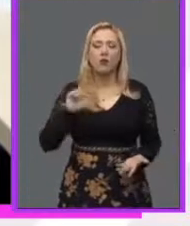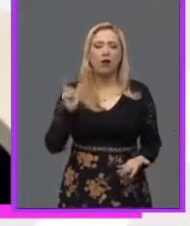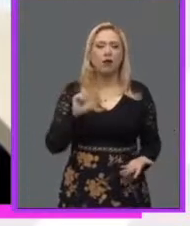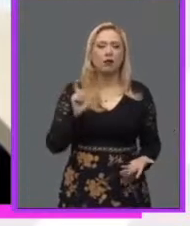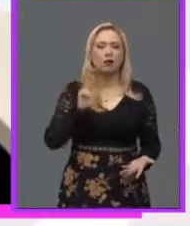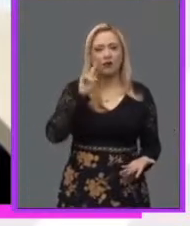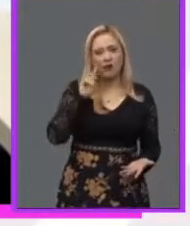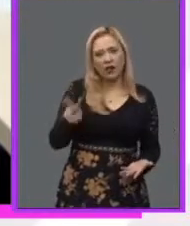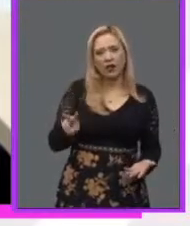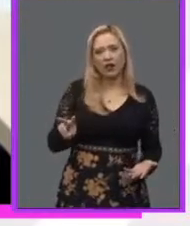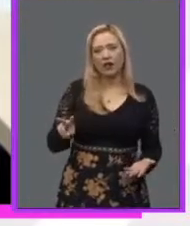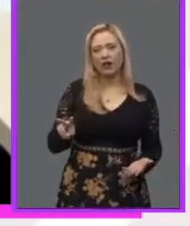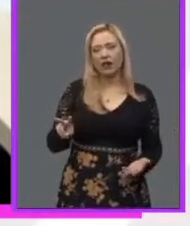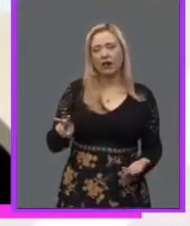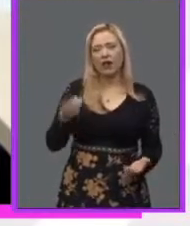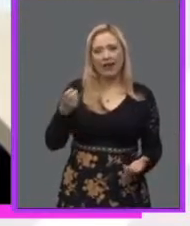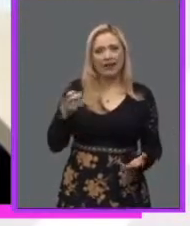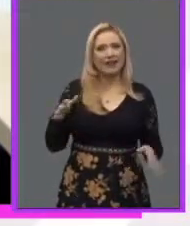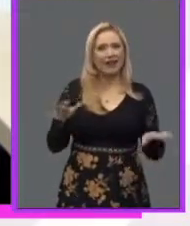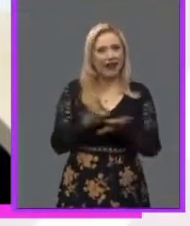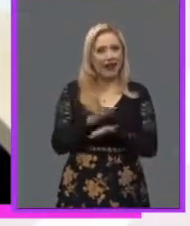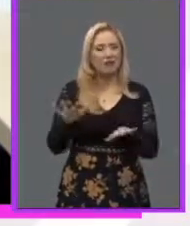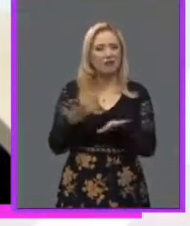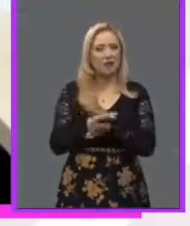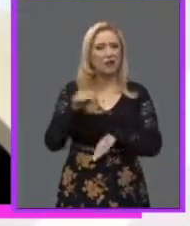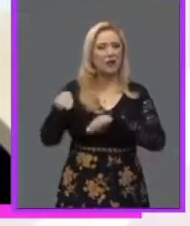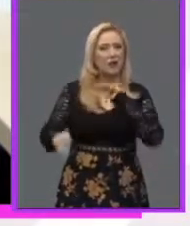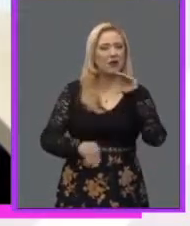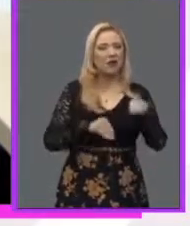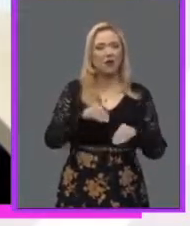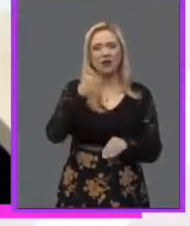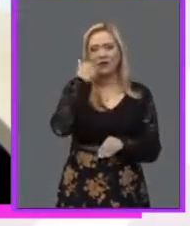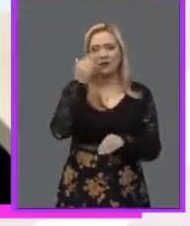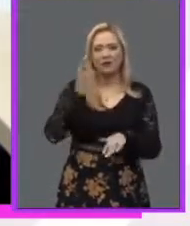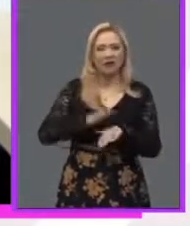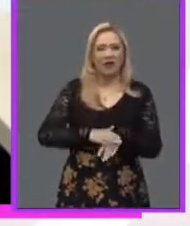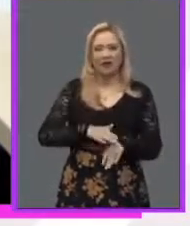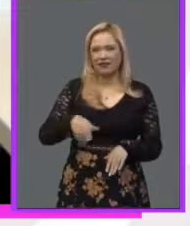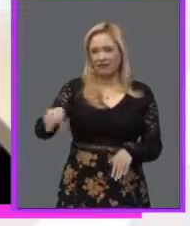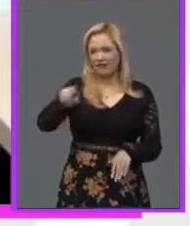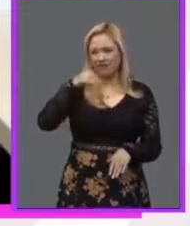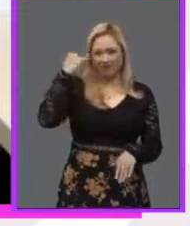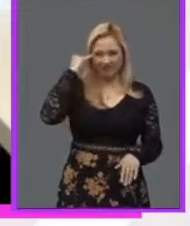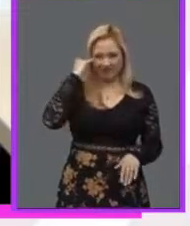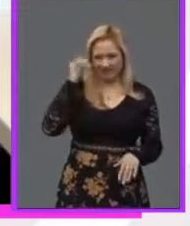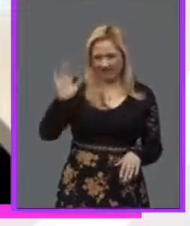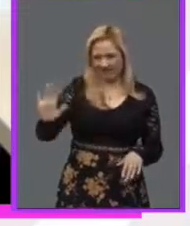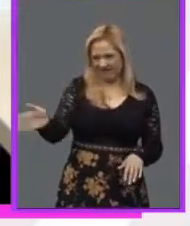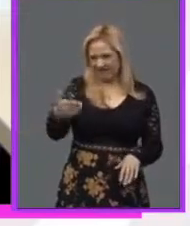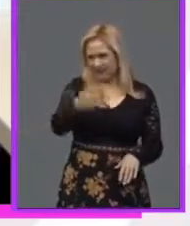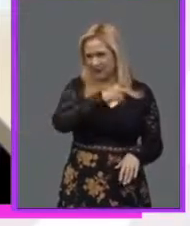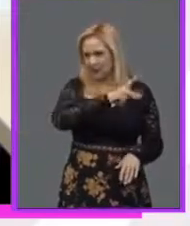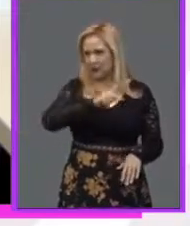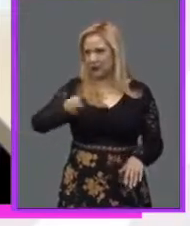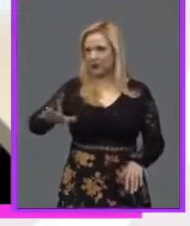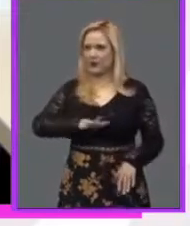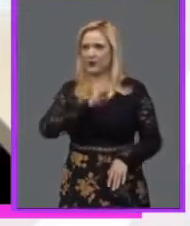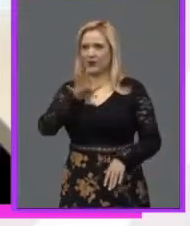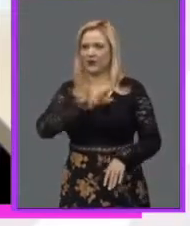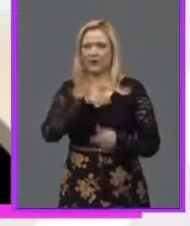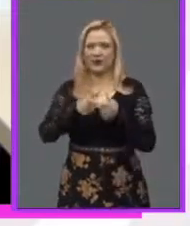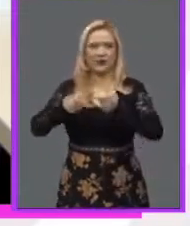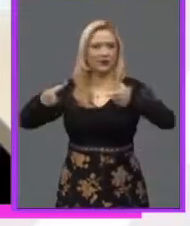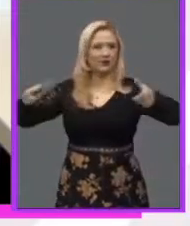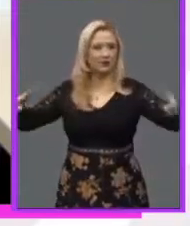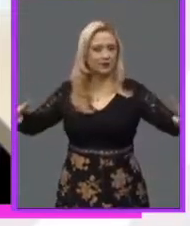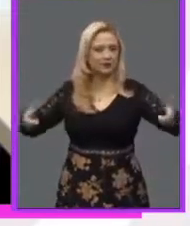estos procesos de gentrificación, normalmente lo que se busca también es blanquear, ¿no?, ciertas zonas, ciertos barrios. Por otro lado, está